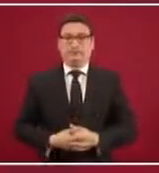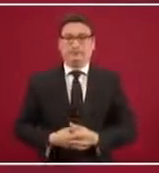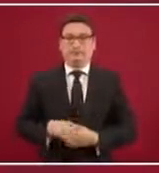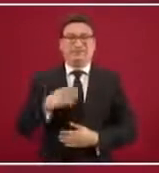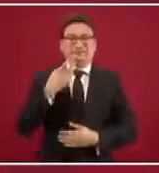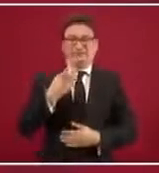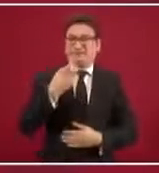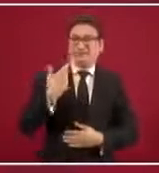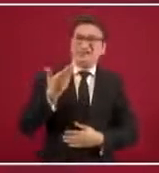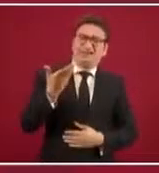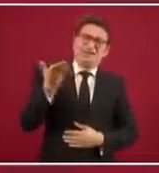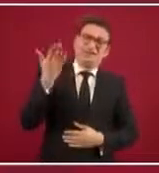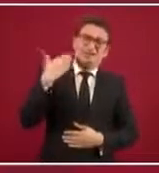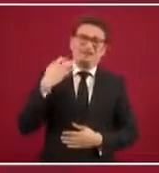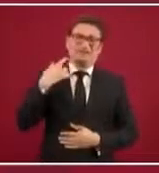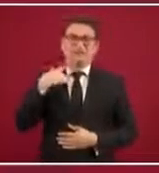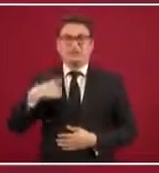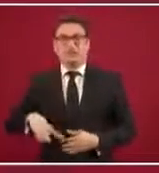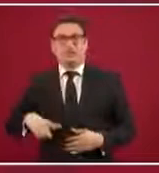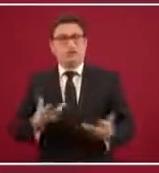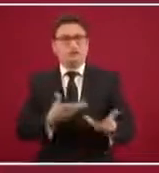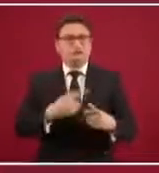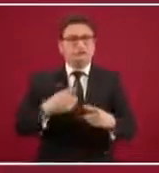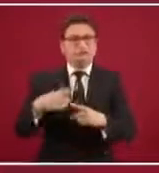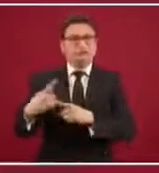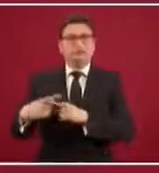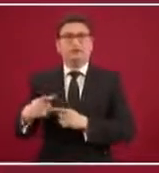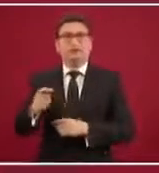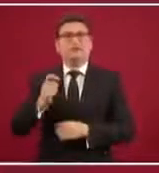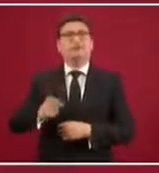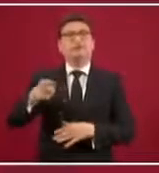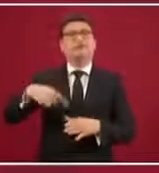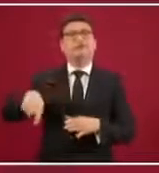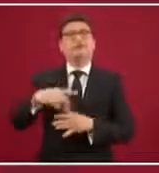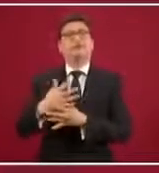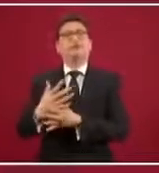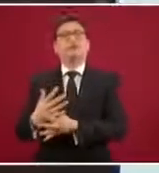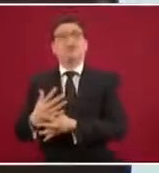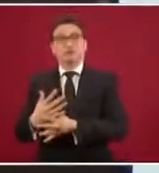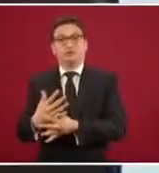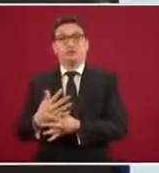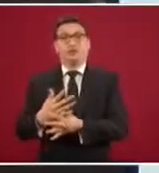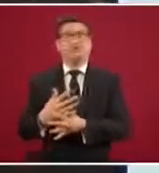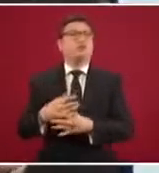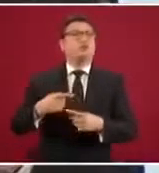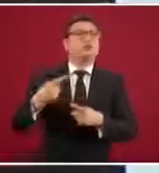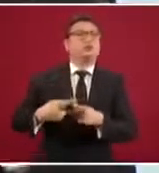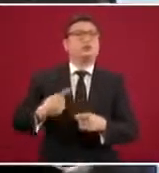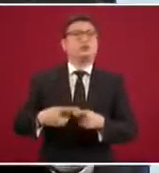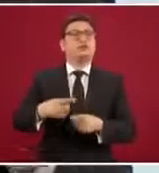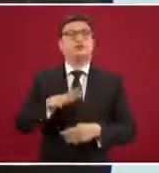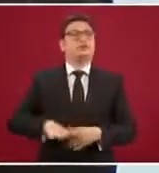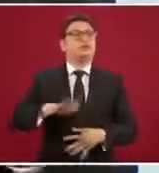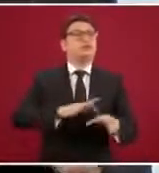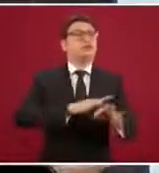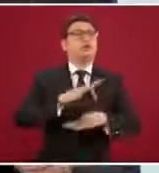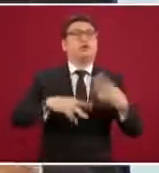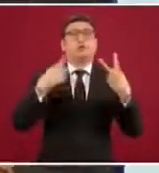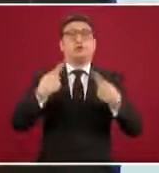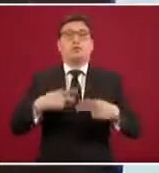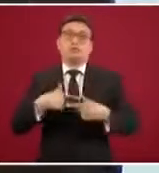Todo lo que se resume en decir que se apriete el cinturón el pueblo, ni